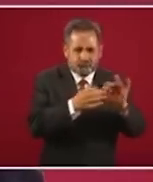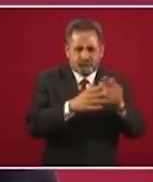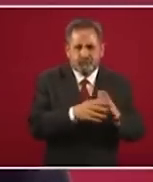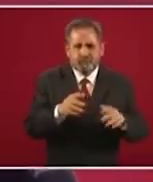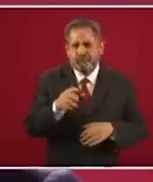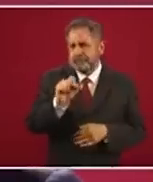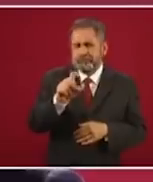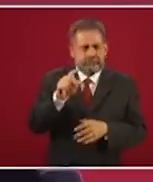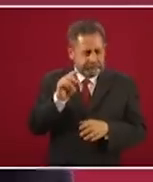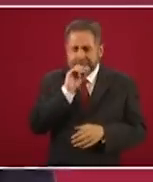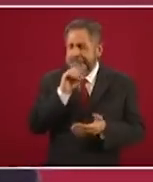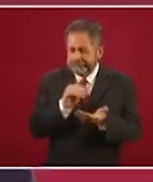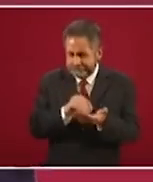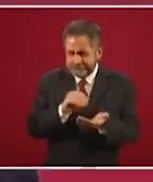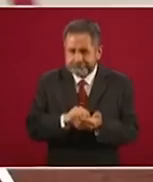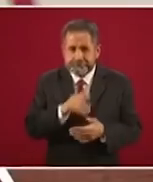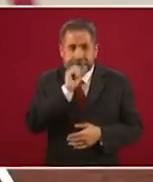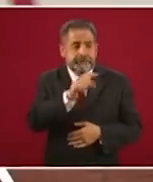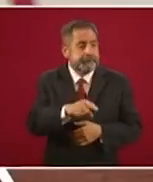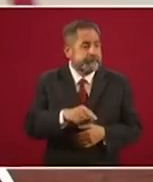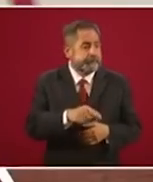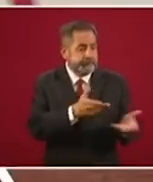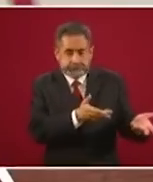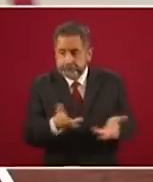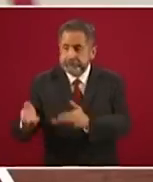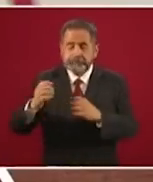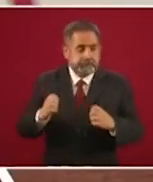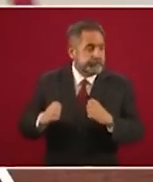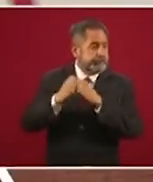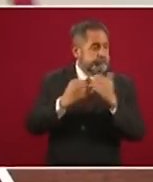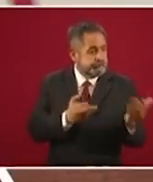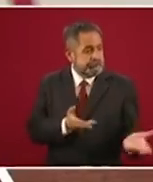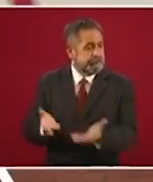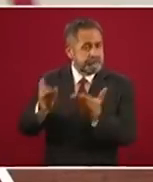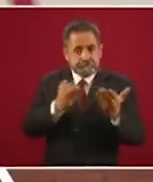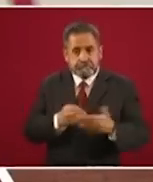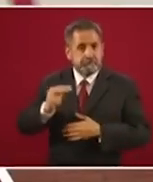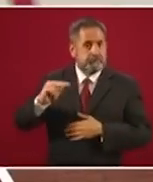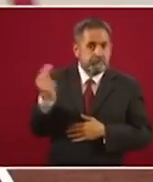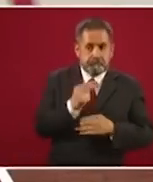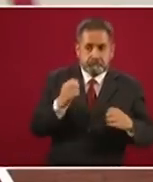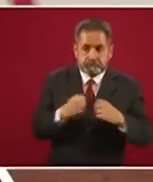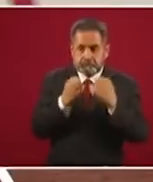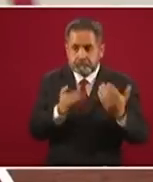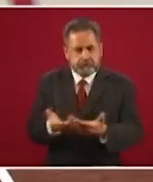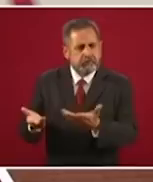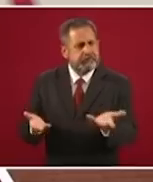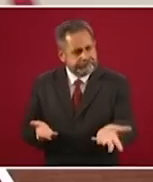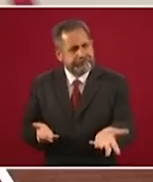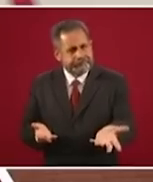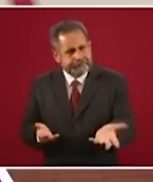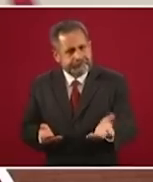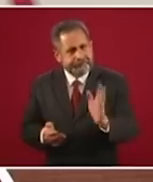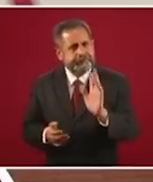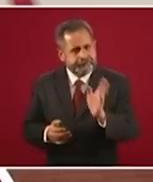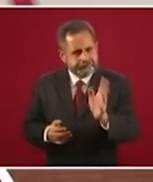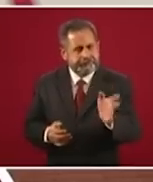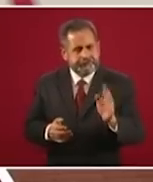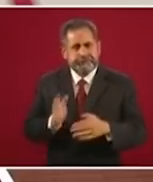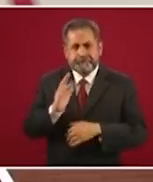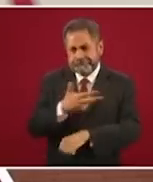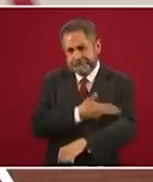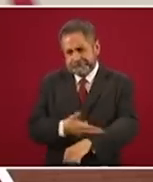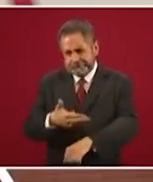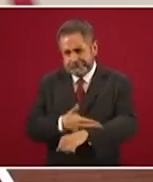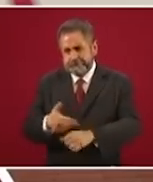fin de semana, y la admisión continua en urgencias en las unidades de medicina familiar. la verdad que demuestra que sí hay